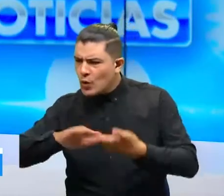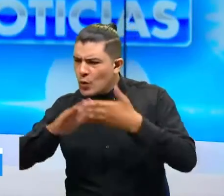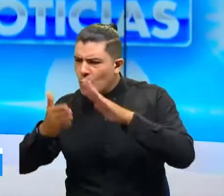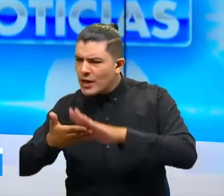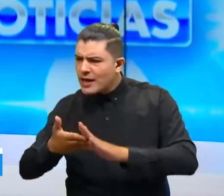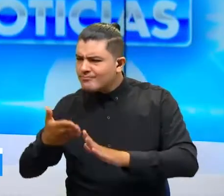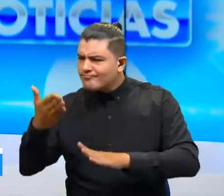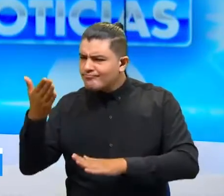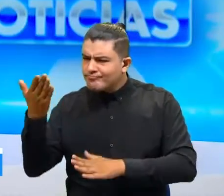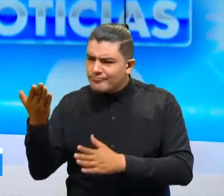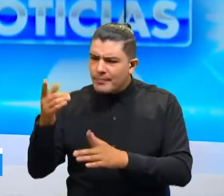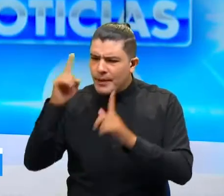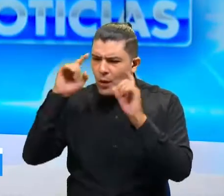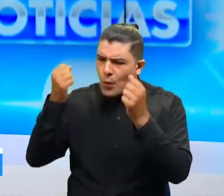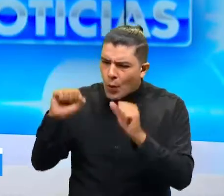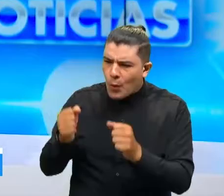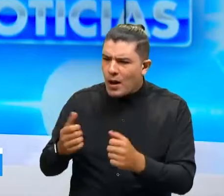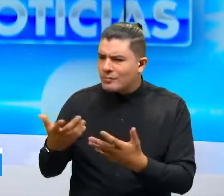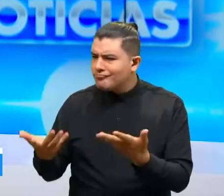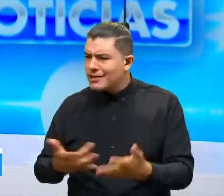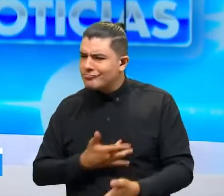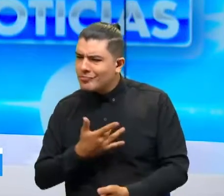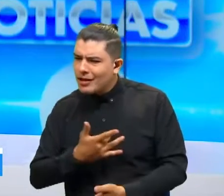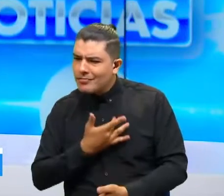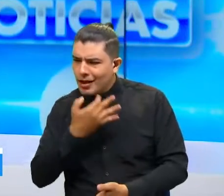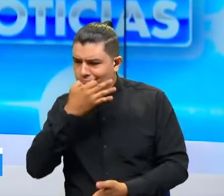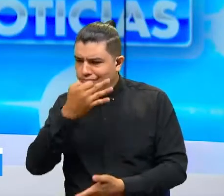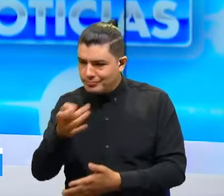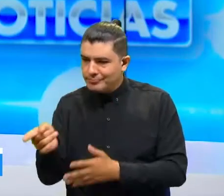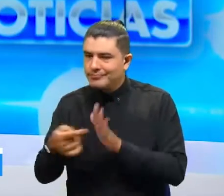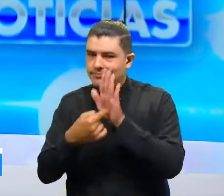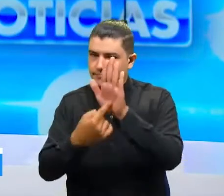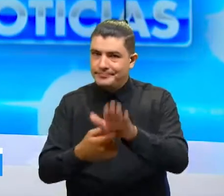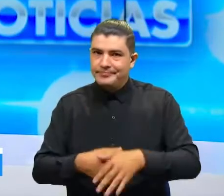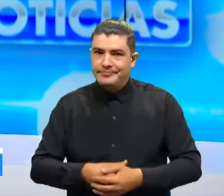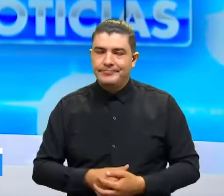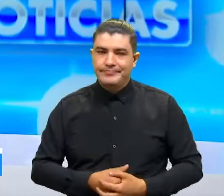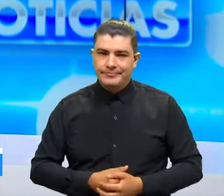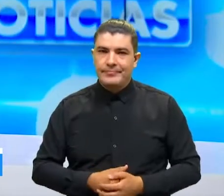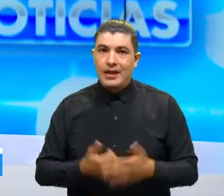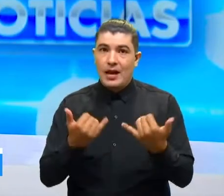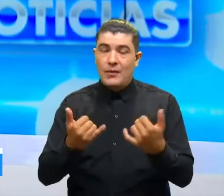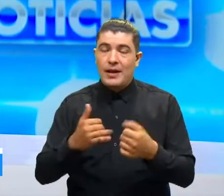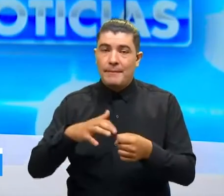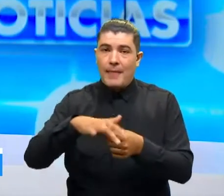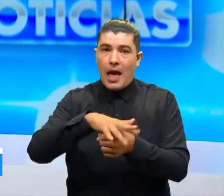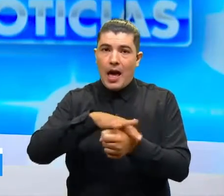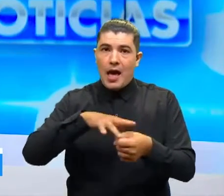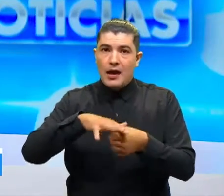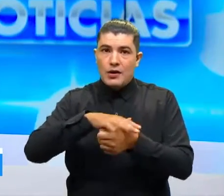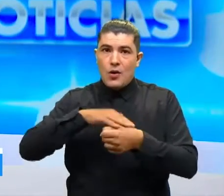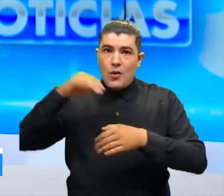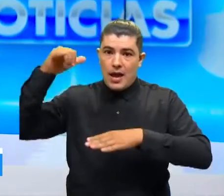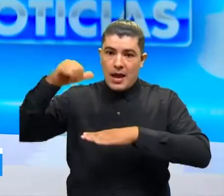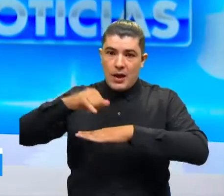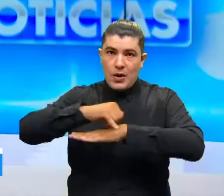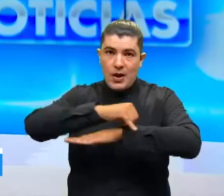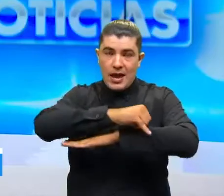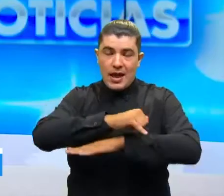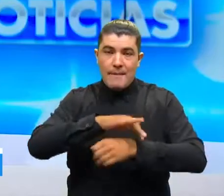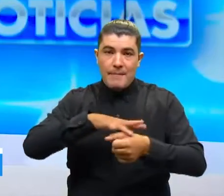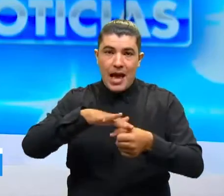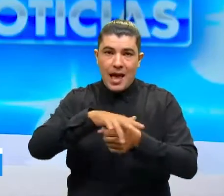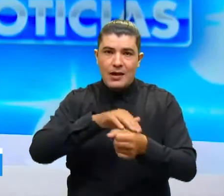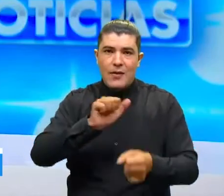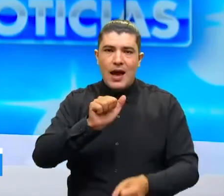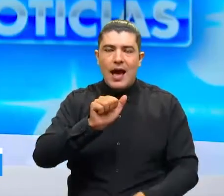en esta oportunidad la comunidad del barrio Aeropuerto sigue denunciando los constantes robos que se vienen presentando en las viviendas y locales comerciales. Ante esto,